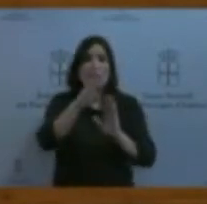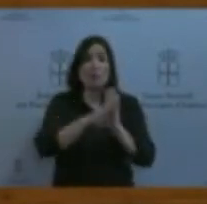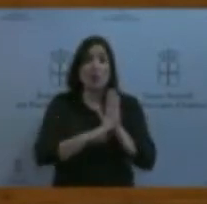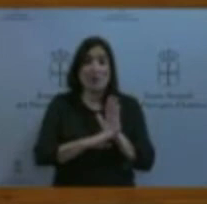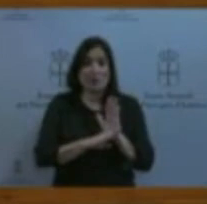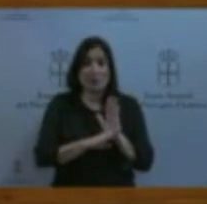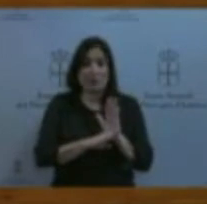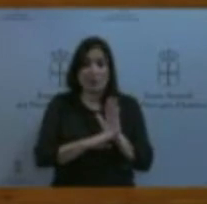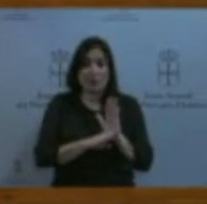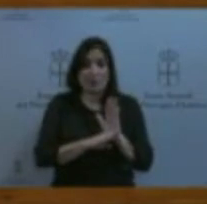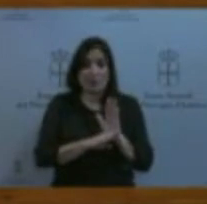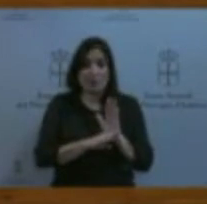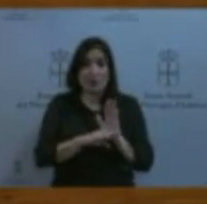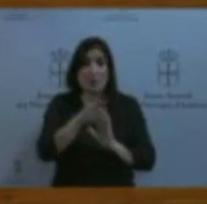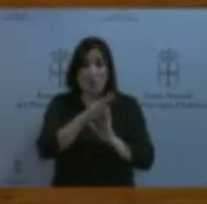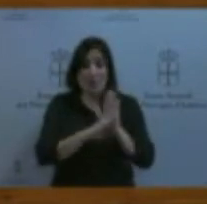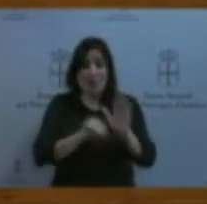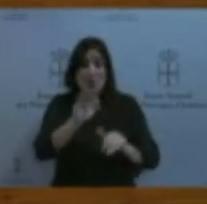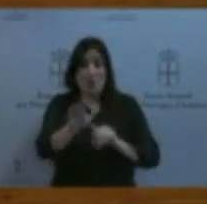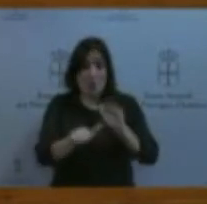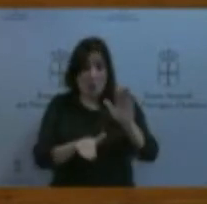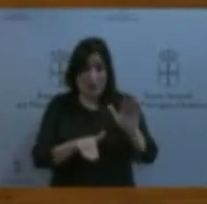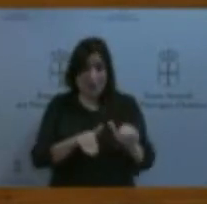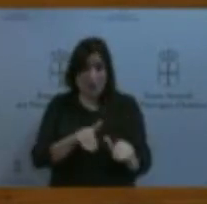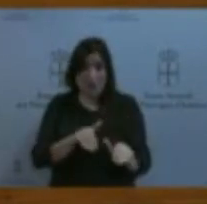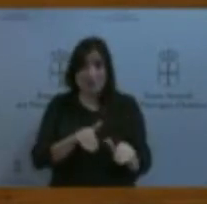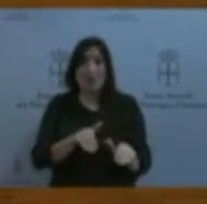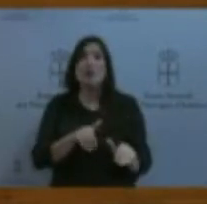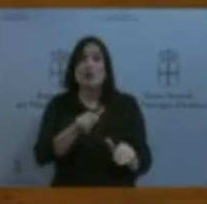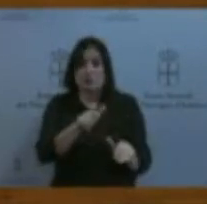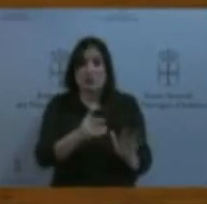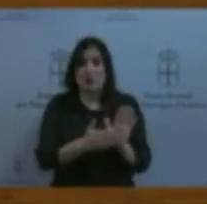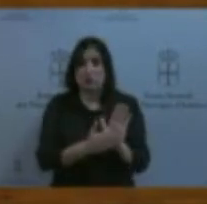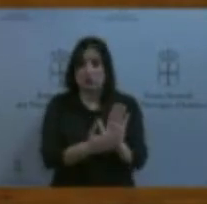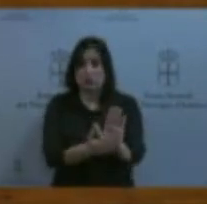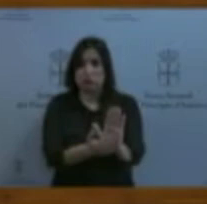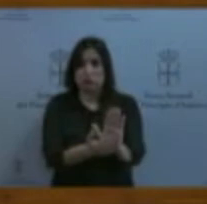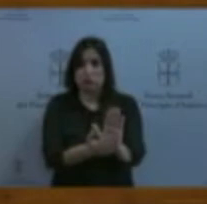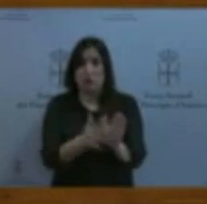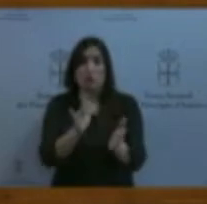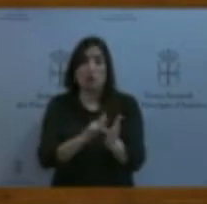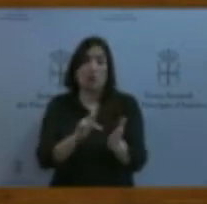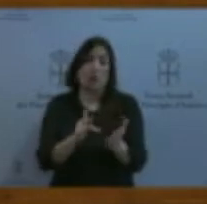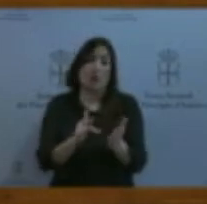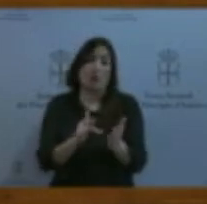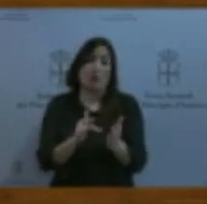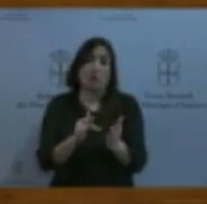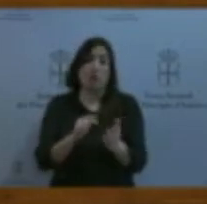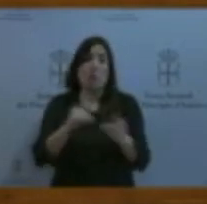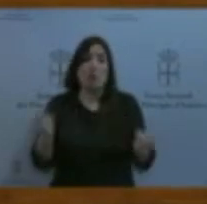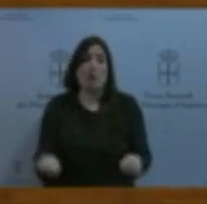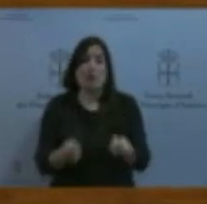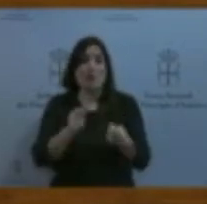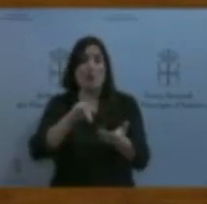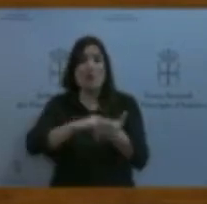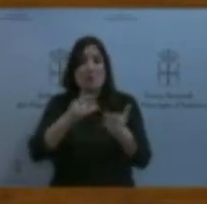convocatorias, naturalmente, esta será reflejada en la publicación de los planes estratégicos de subvenciones de la Consejería, pues en